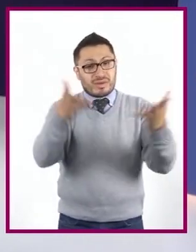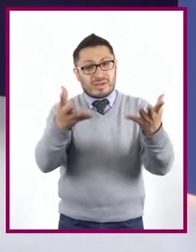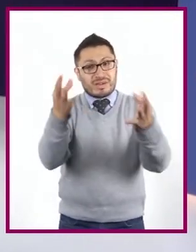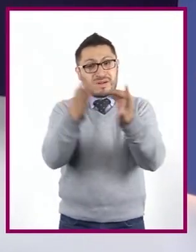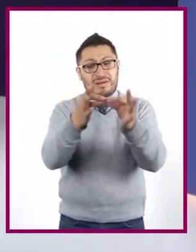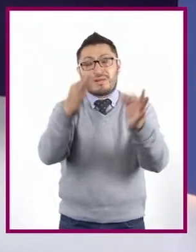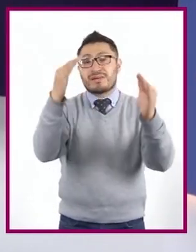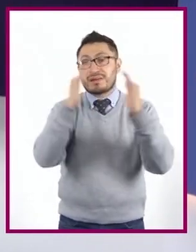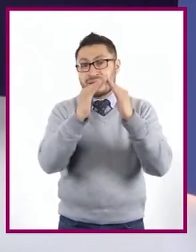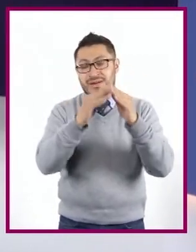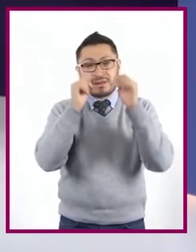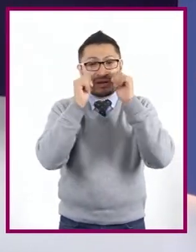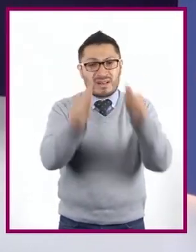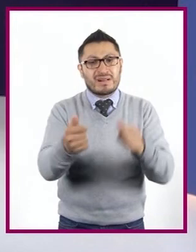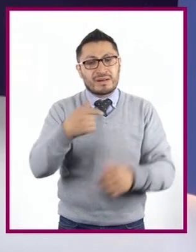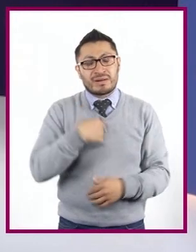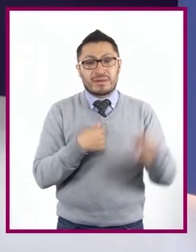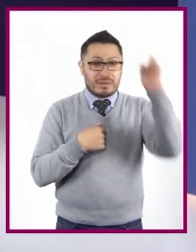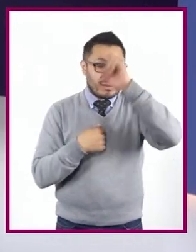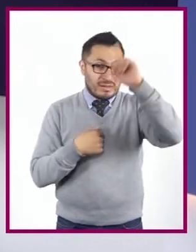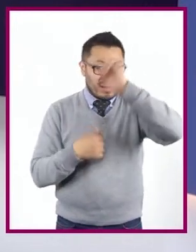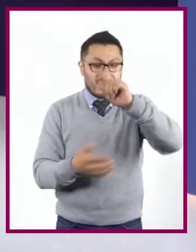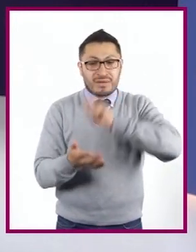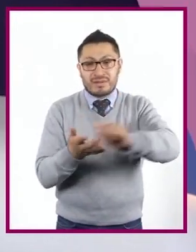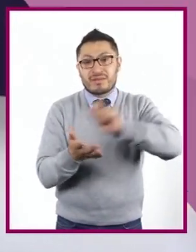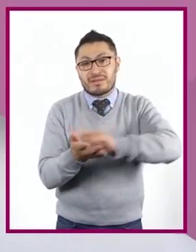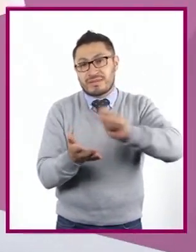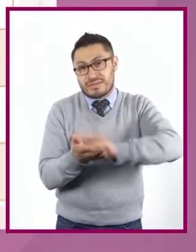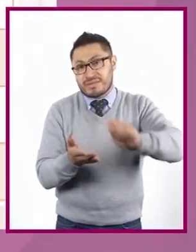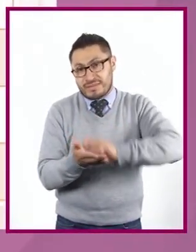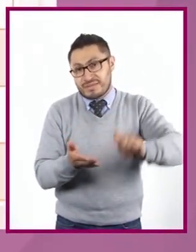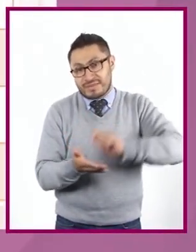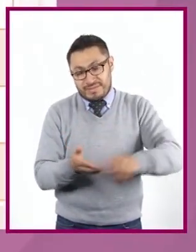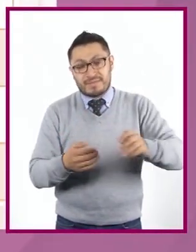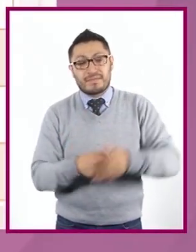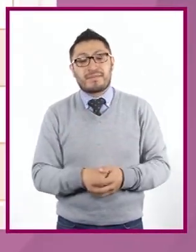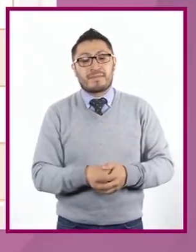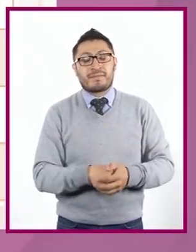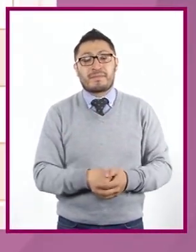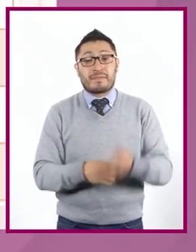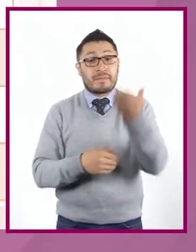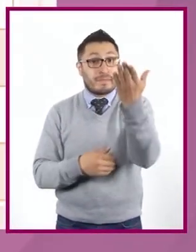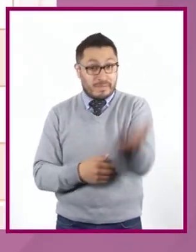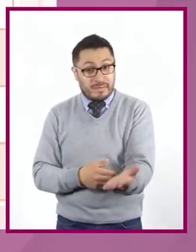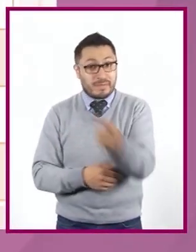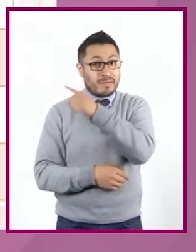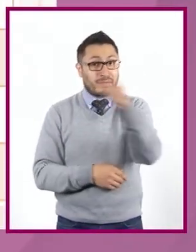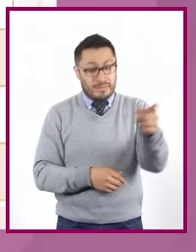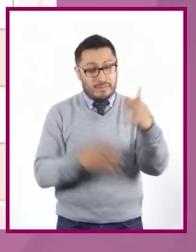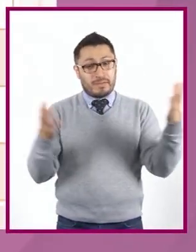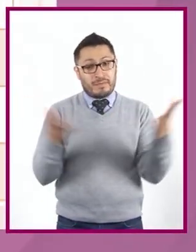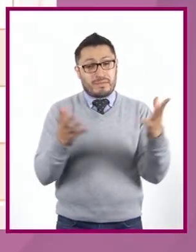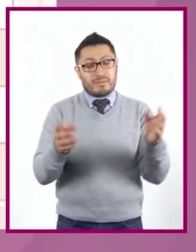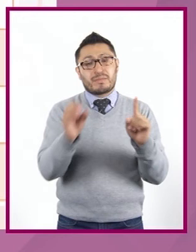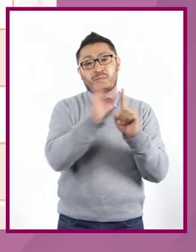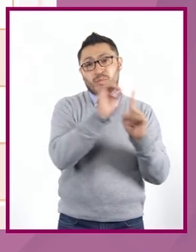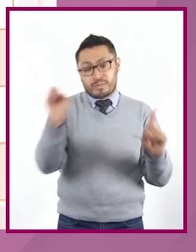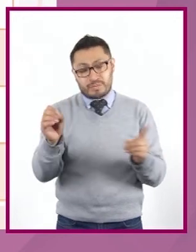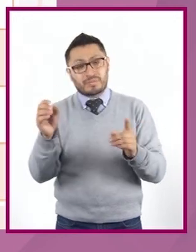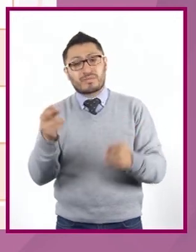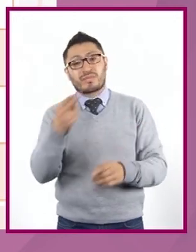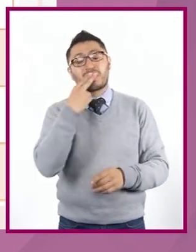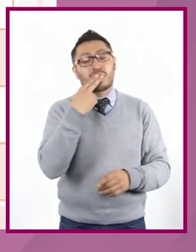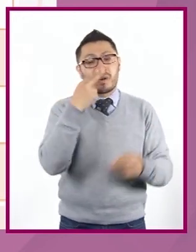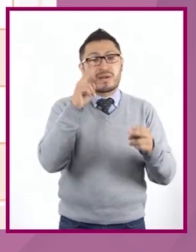Estén atentos. Les recomiendo escribir en su libreta. Les pido que en casa construyan enunciados con apoyo de